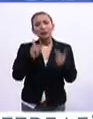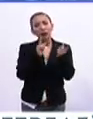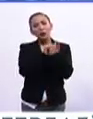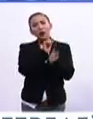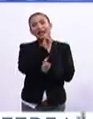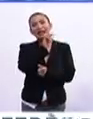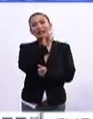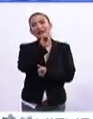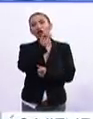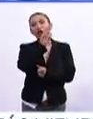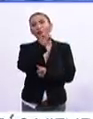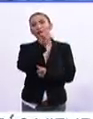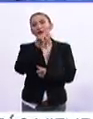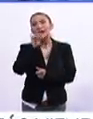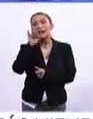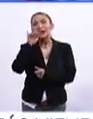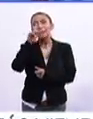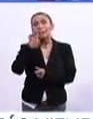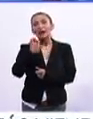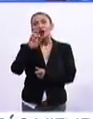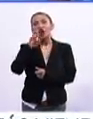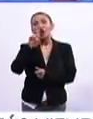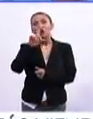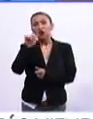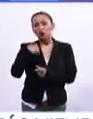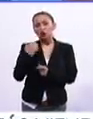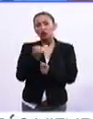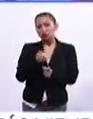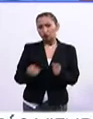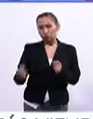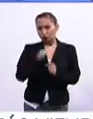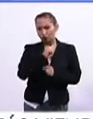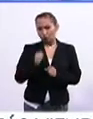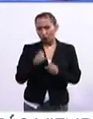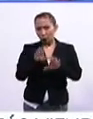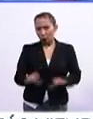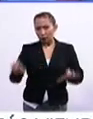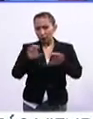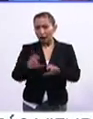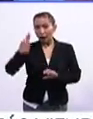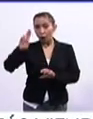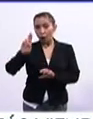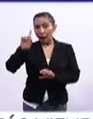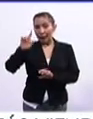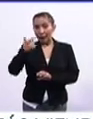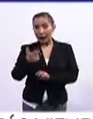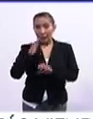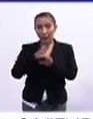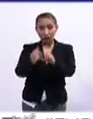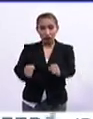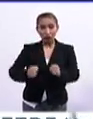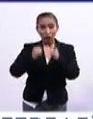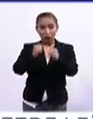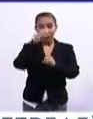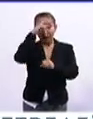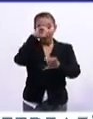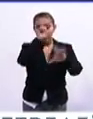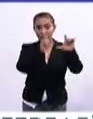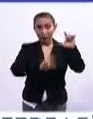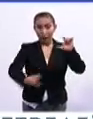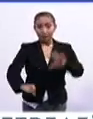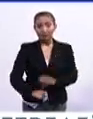Platicamos con Liz Robles y Felipe Orozco sobre la supercomputadora que posee la Universidad de Guadalajara, la más potente del